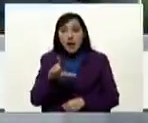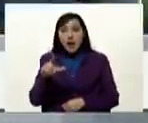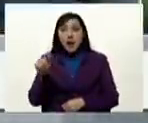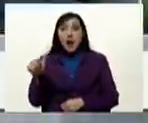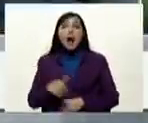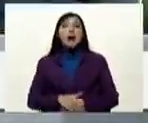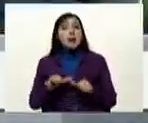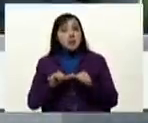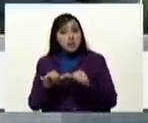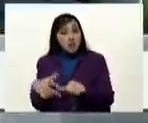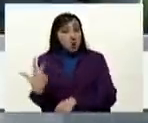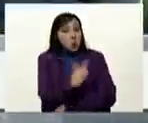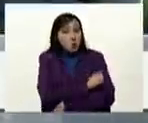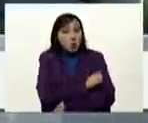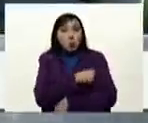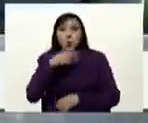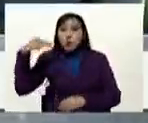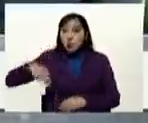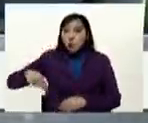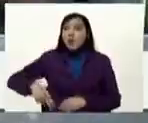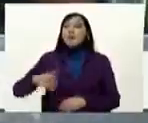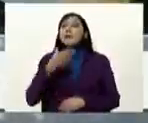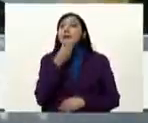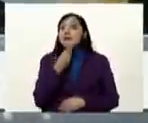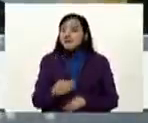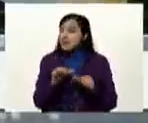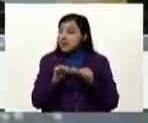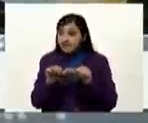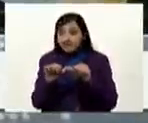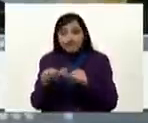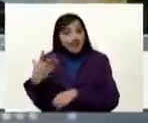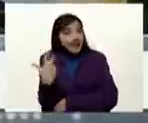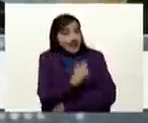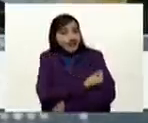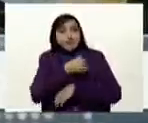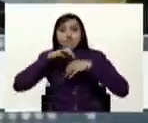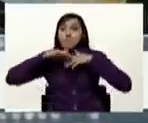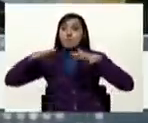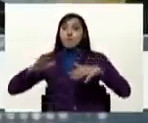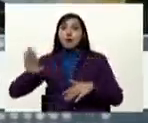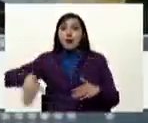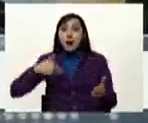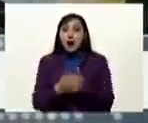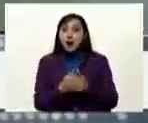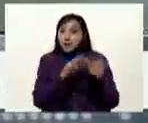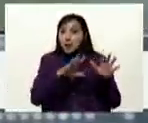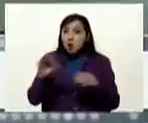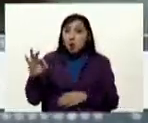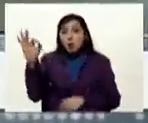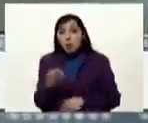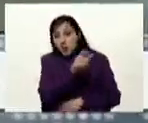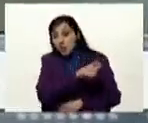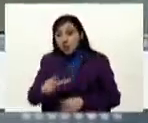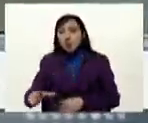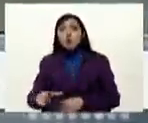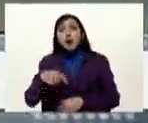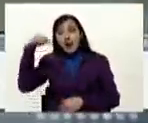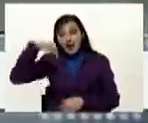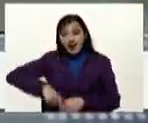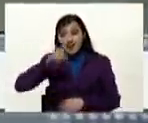necesitamos seguir vacunando noviembre y diciembre, con la meta de llegar al 90% de vacunados este